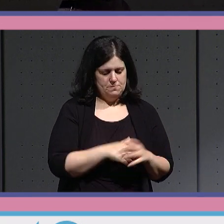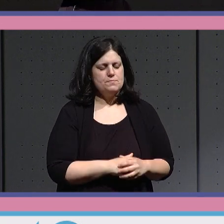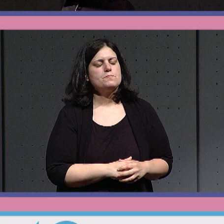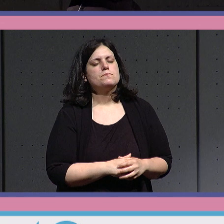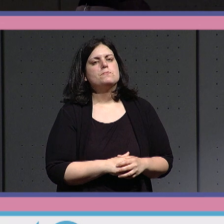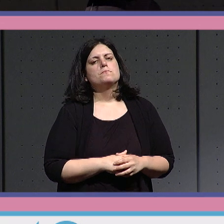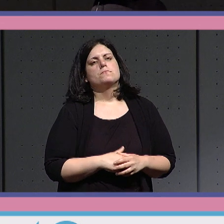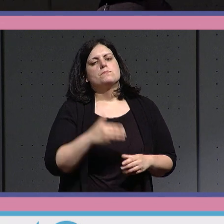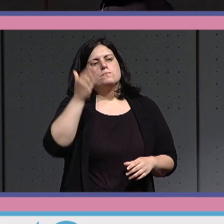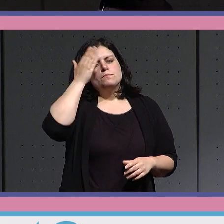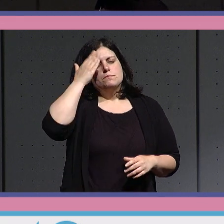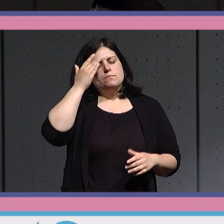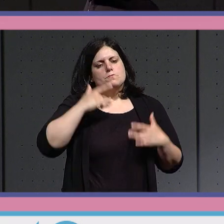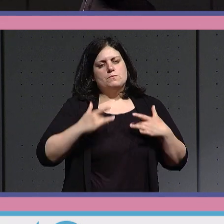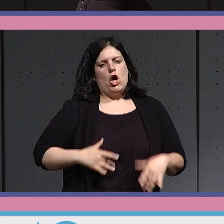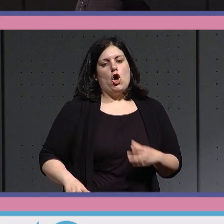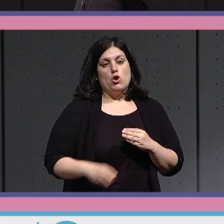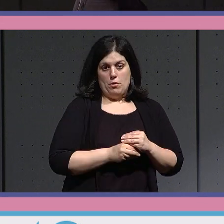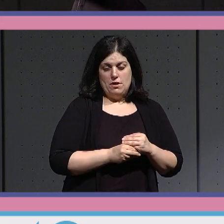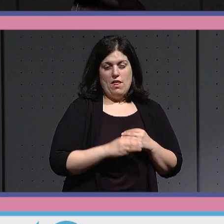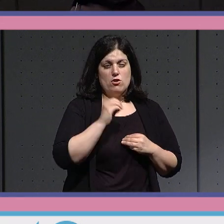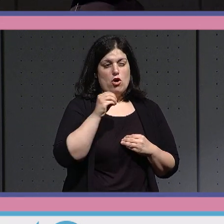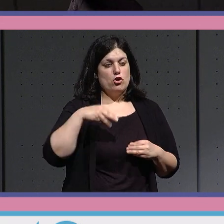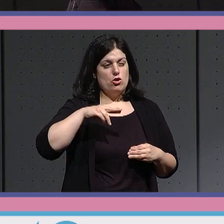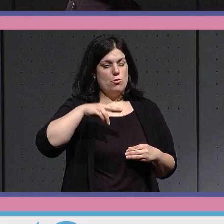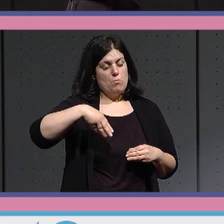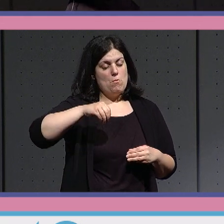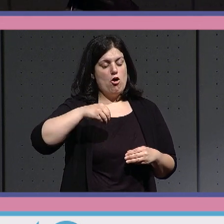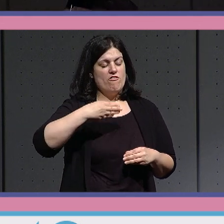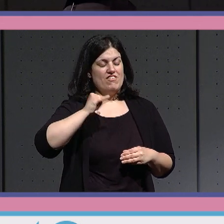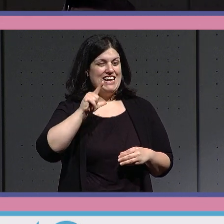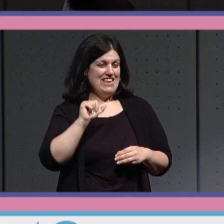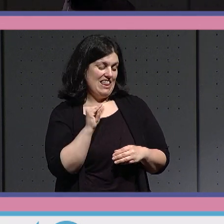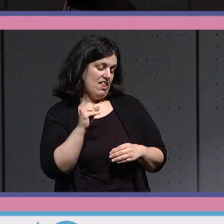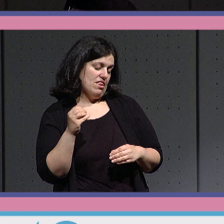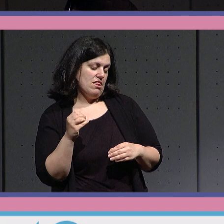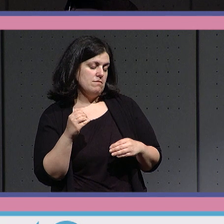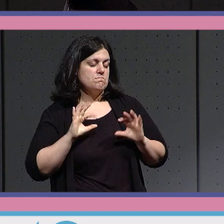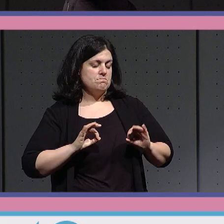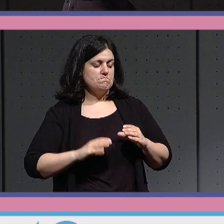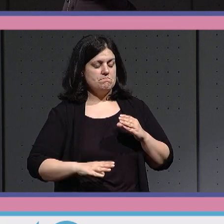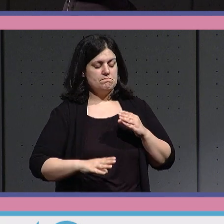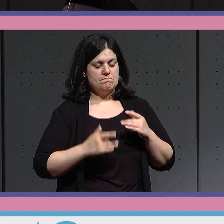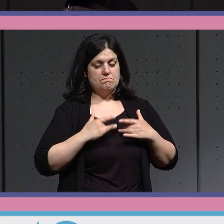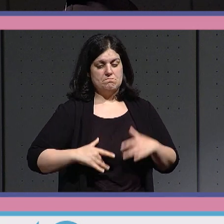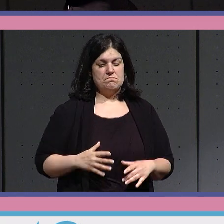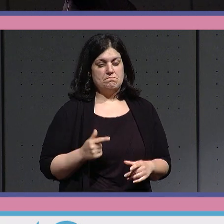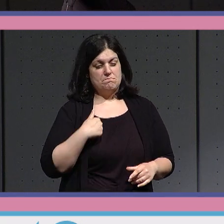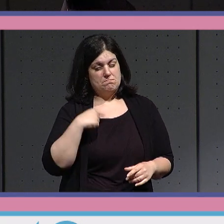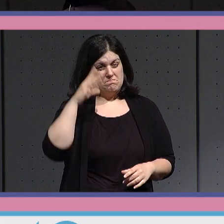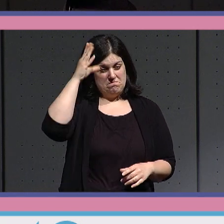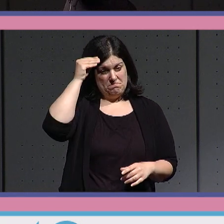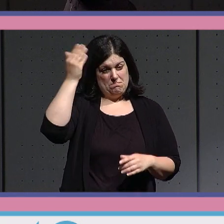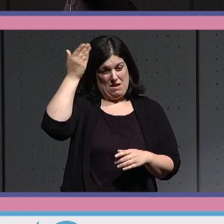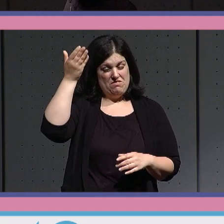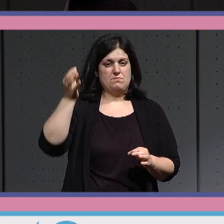las principales comorbilidades, que realmente es como una situación que ocurre, es el tema que tiene que ver con las alteraciones intelectivas, con lo que